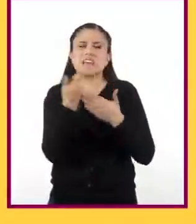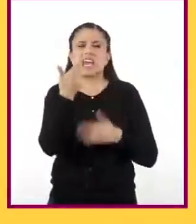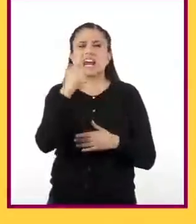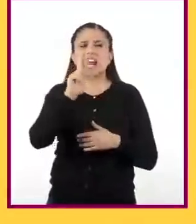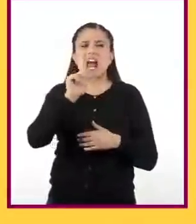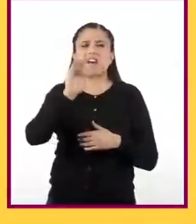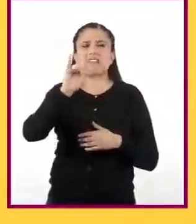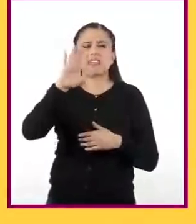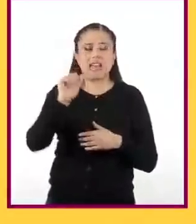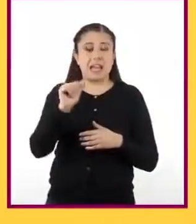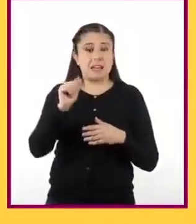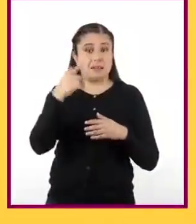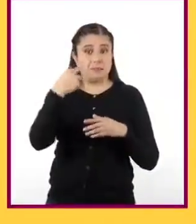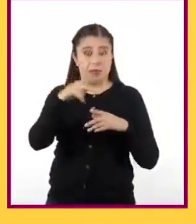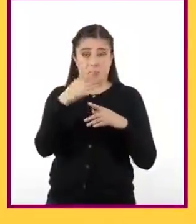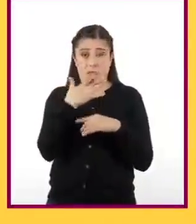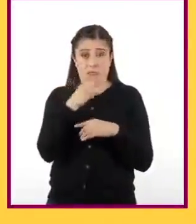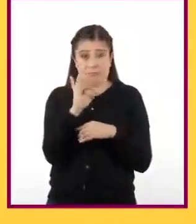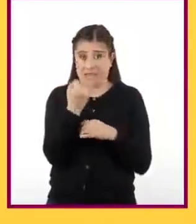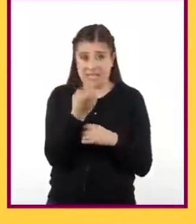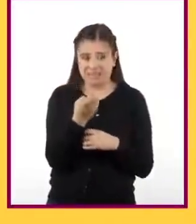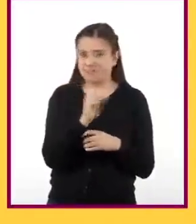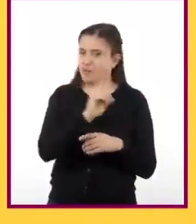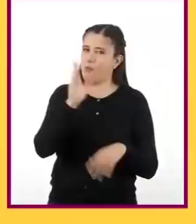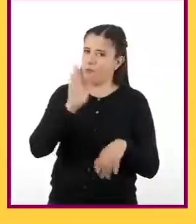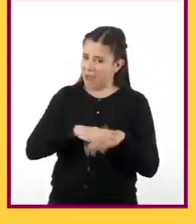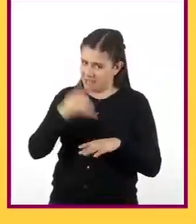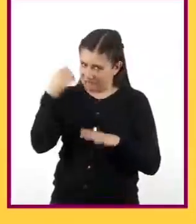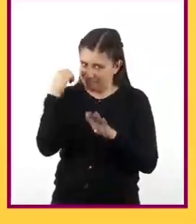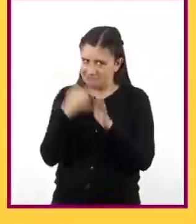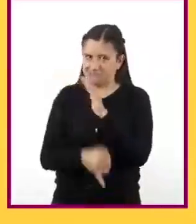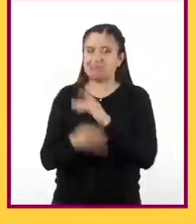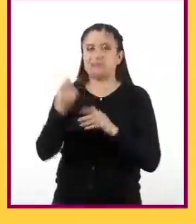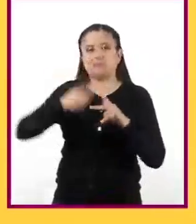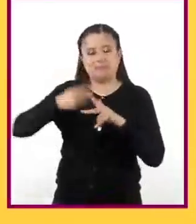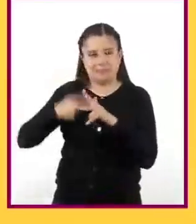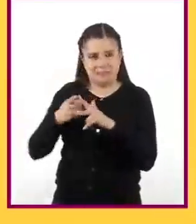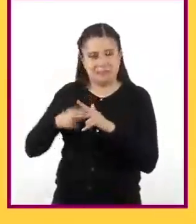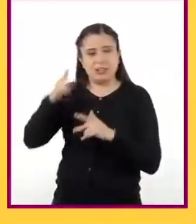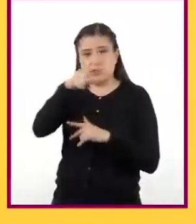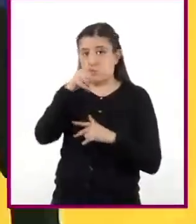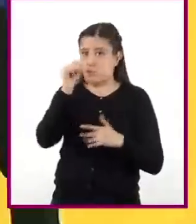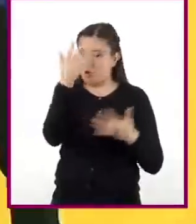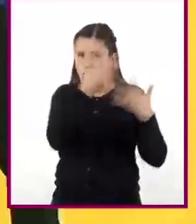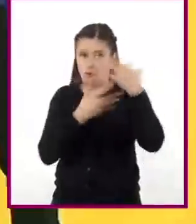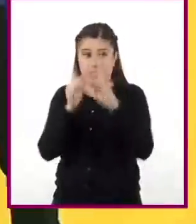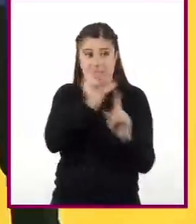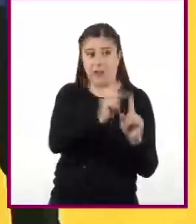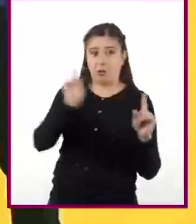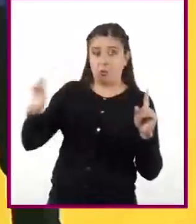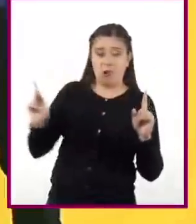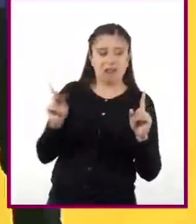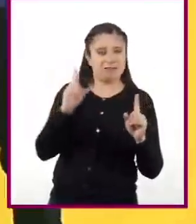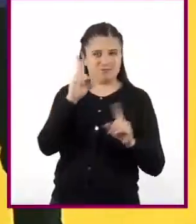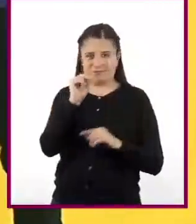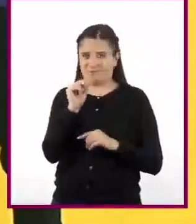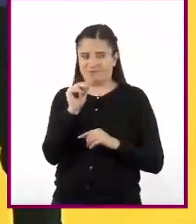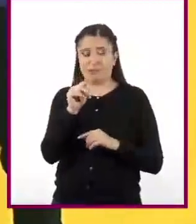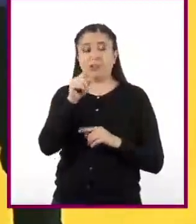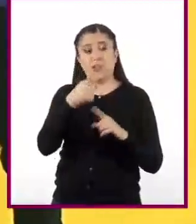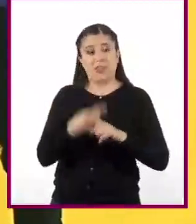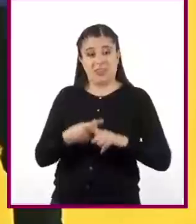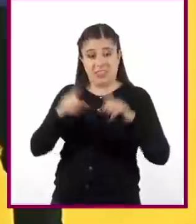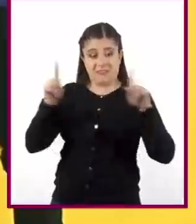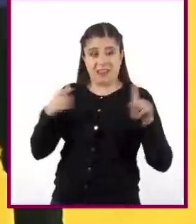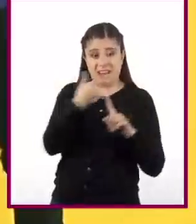barras, pero no es lo mismo. Por eso es muy importante que no se confundan. Para que aprendan a diferenciar